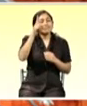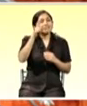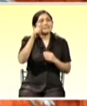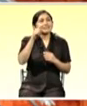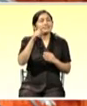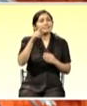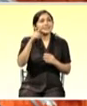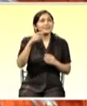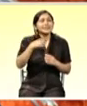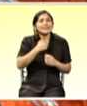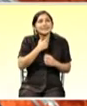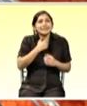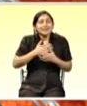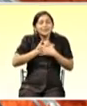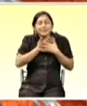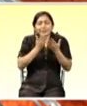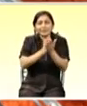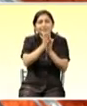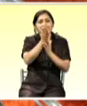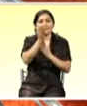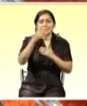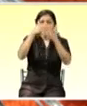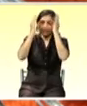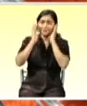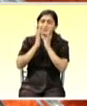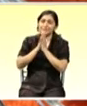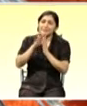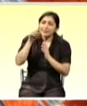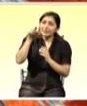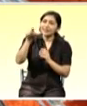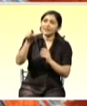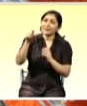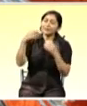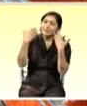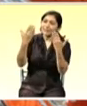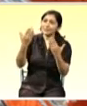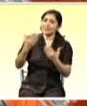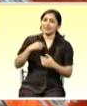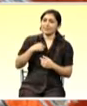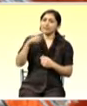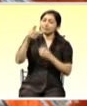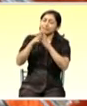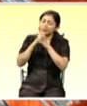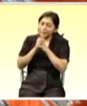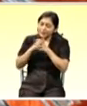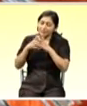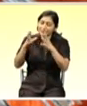amor infinito. María, mi esperanza, ruega a Jesús por mí.